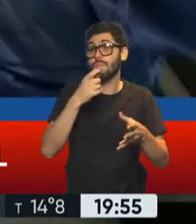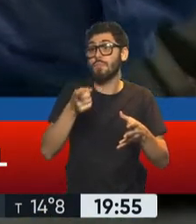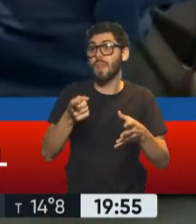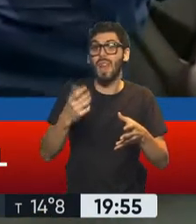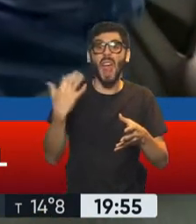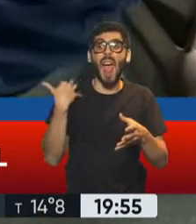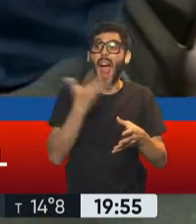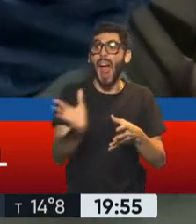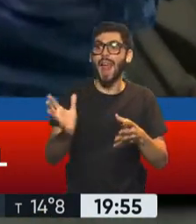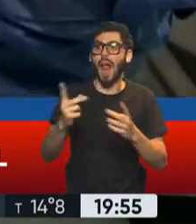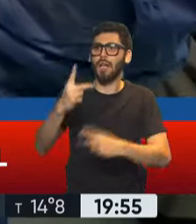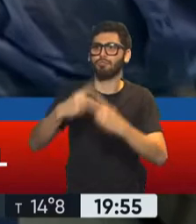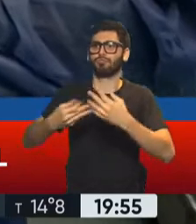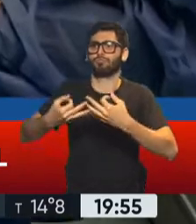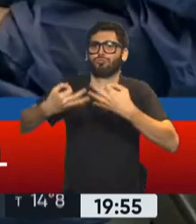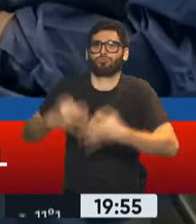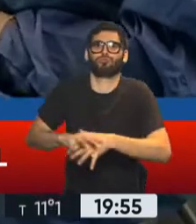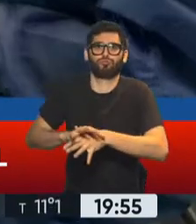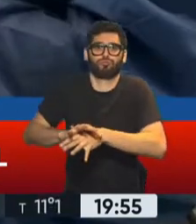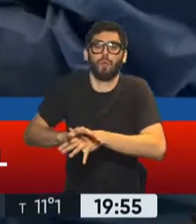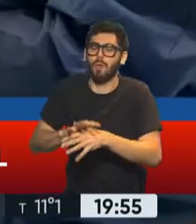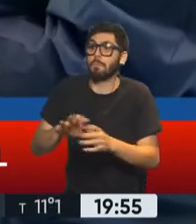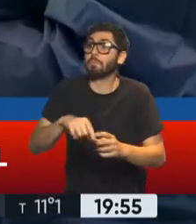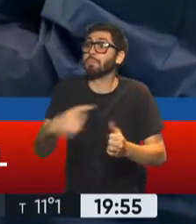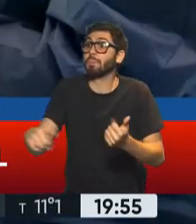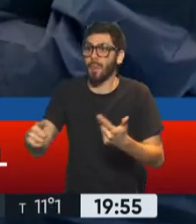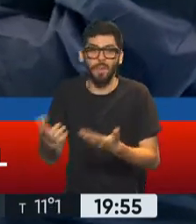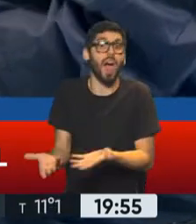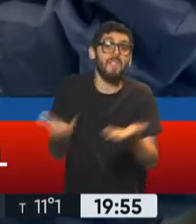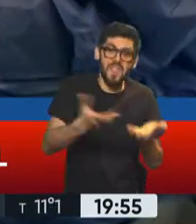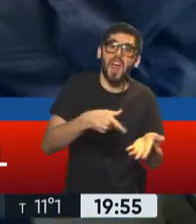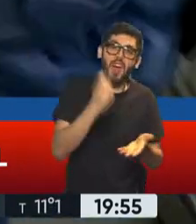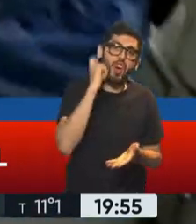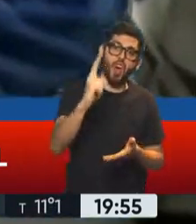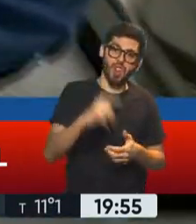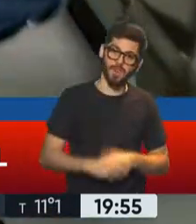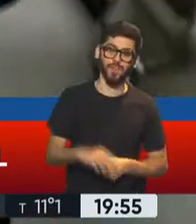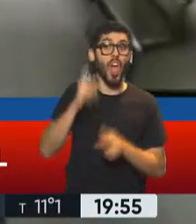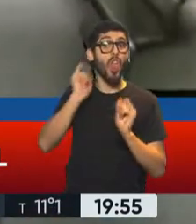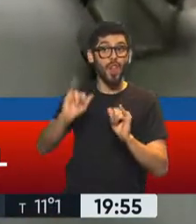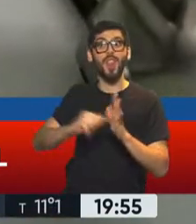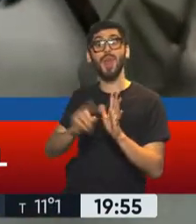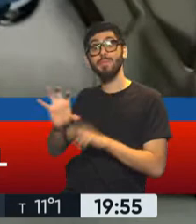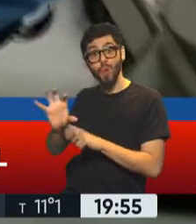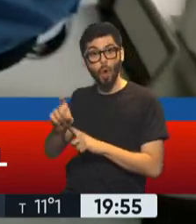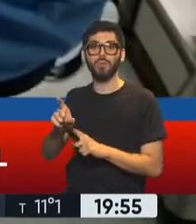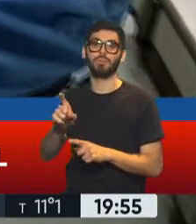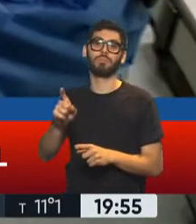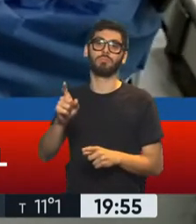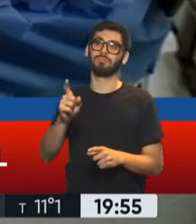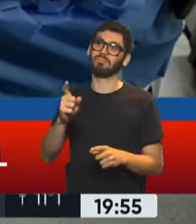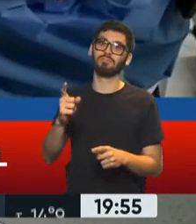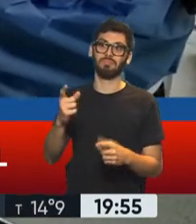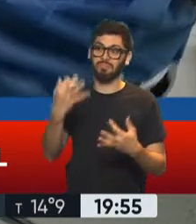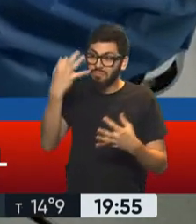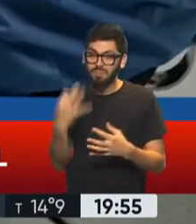atención de alta complejidad en otro centro en este país. Un adolescente oriundo de la provincia de Buenos Aires se convirtió en el